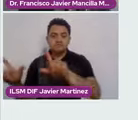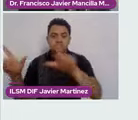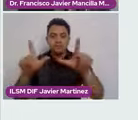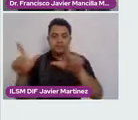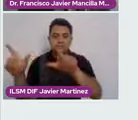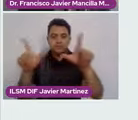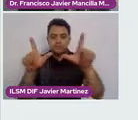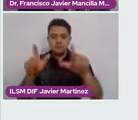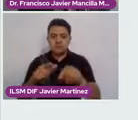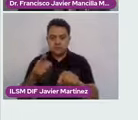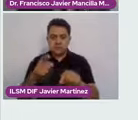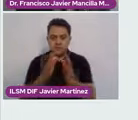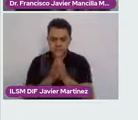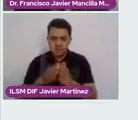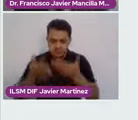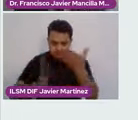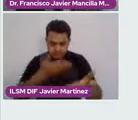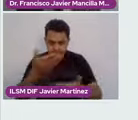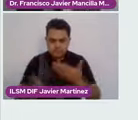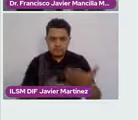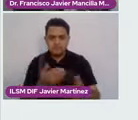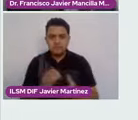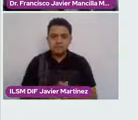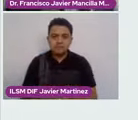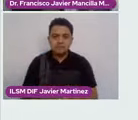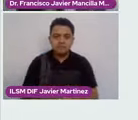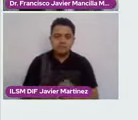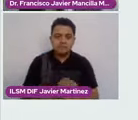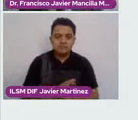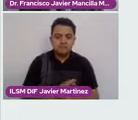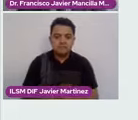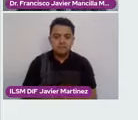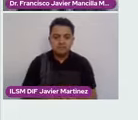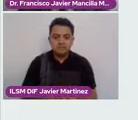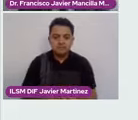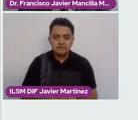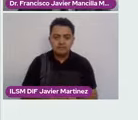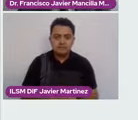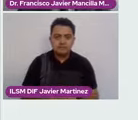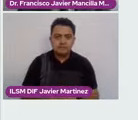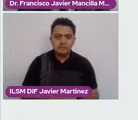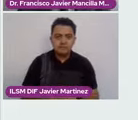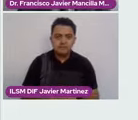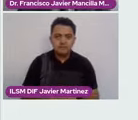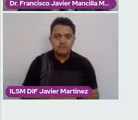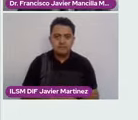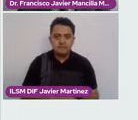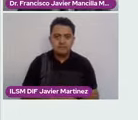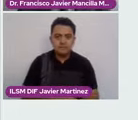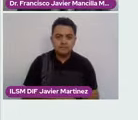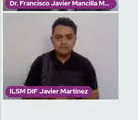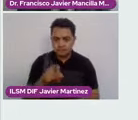más la presentación, digamos, en vista ya presentada para que